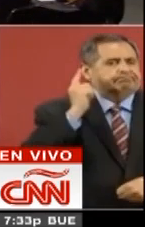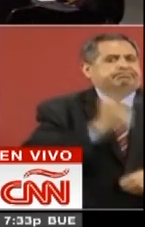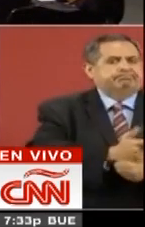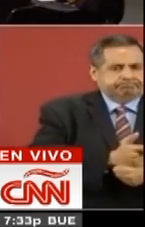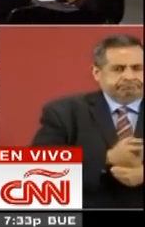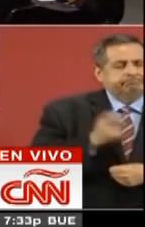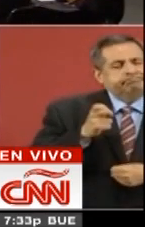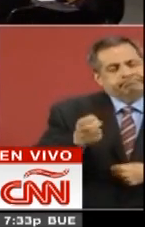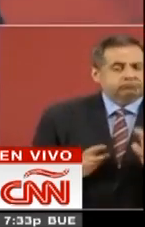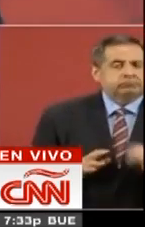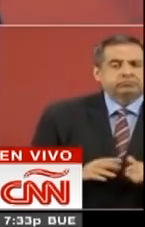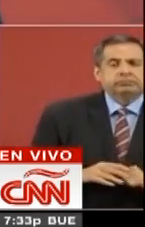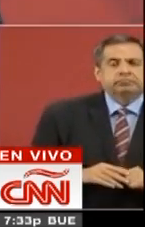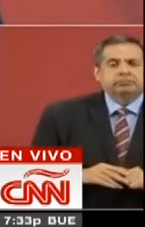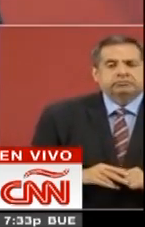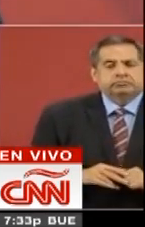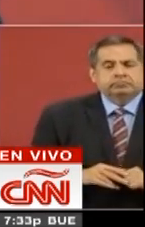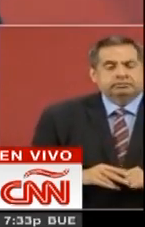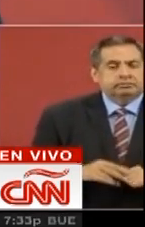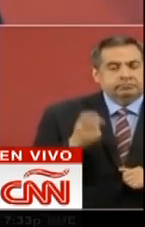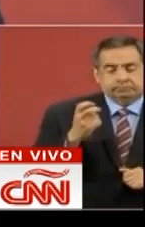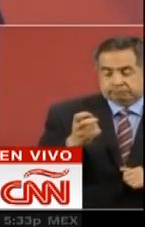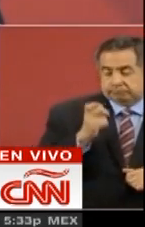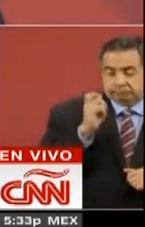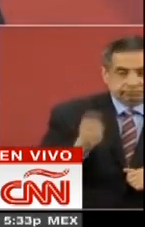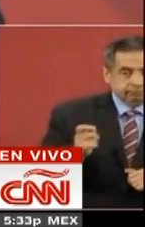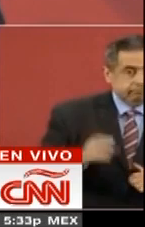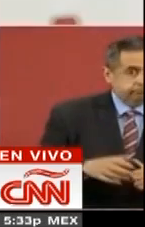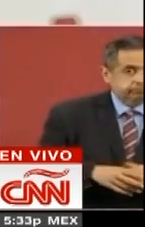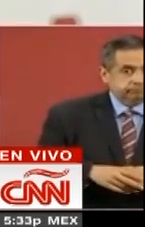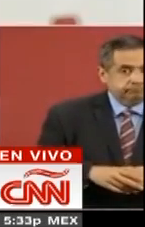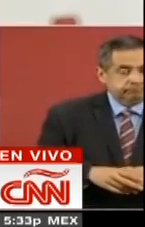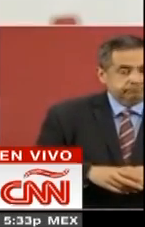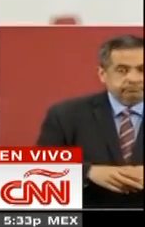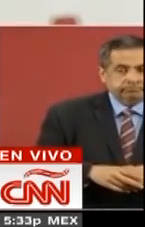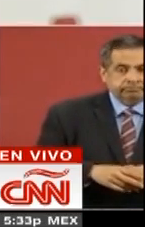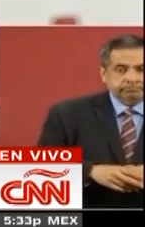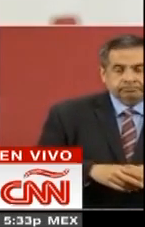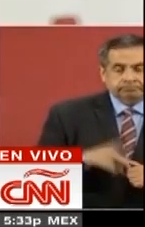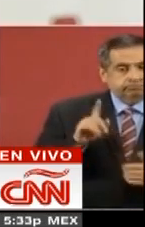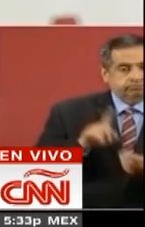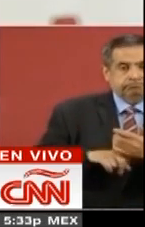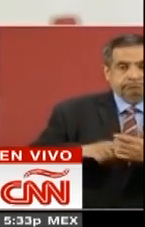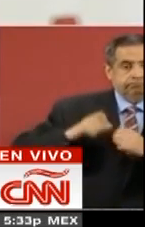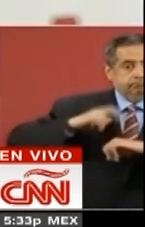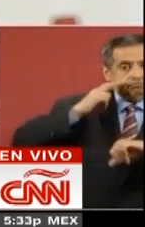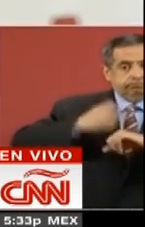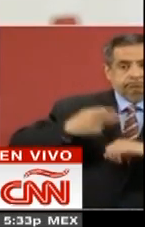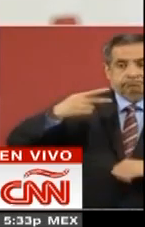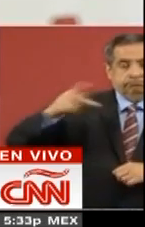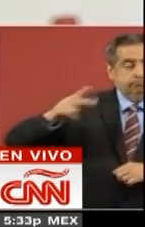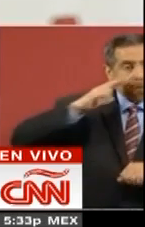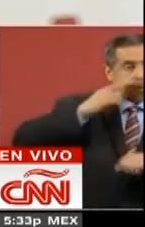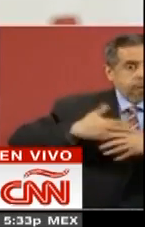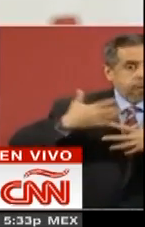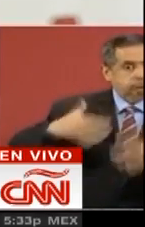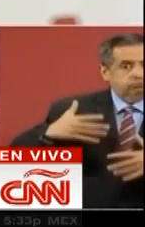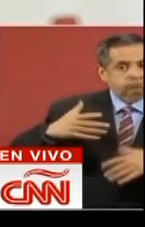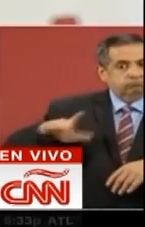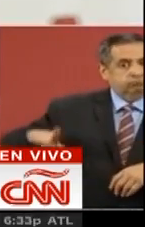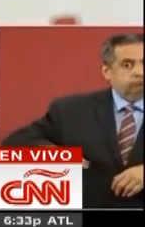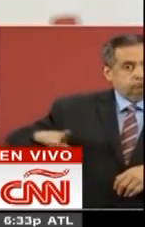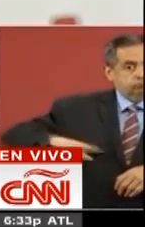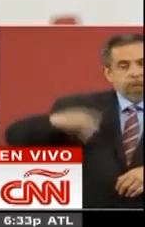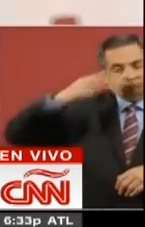26 de septiembre. Esto es un asunto de Estado. Nosotros nos hemos